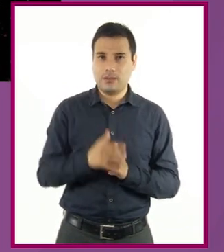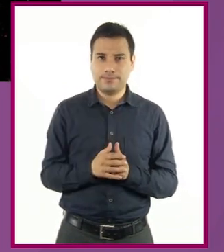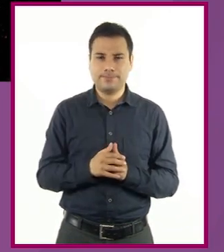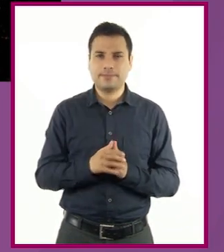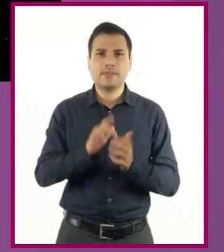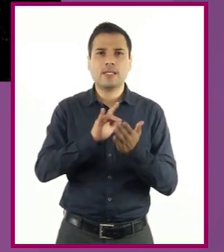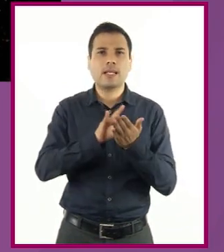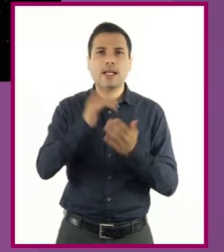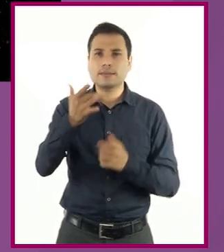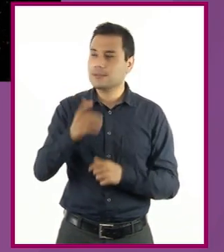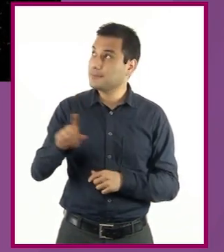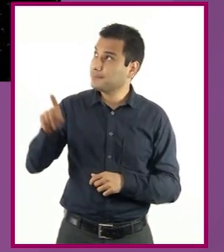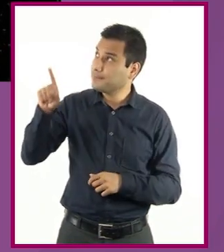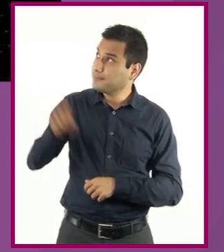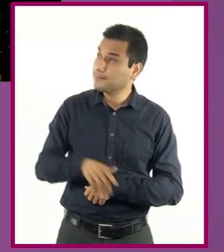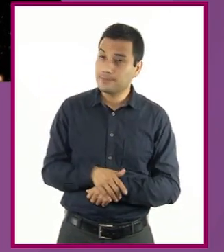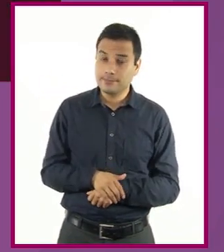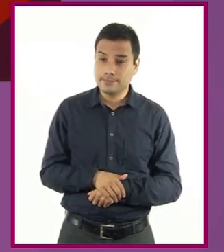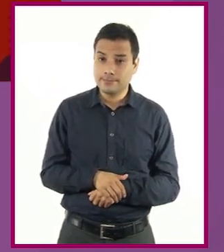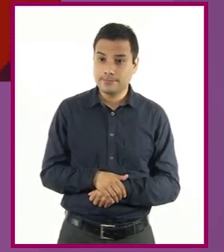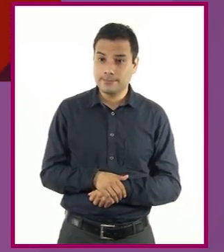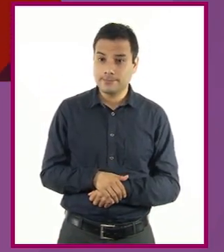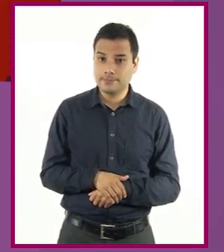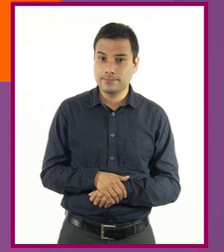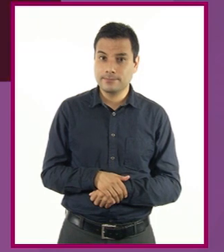relatividad general de Albert Einstein.